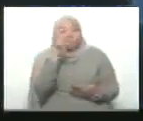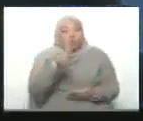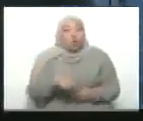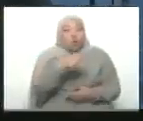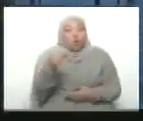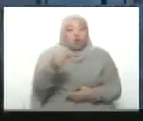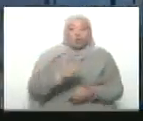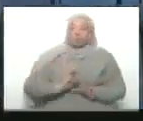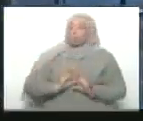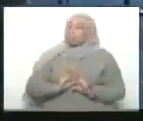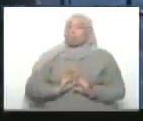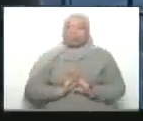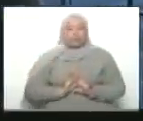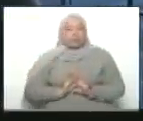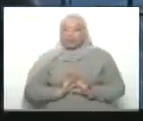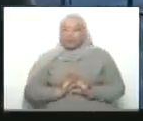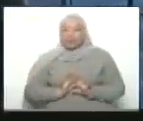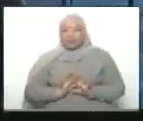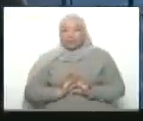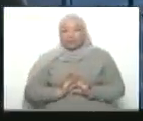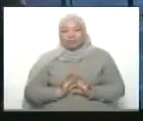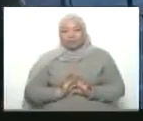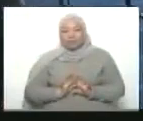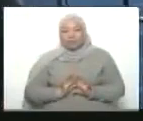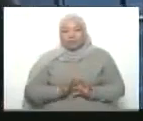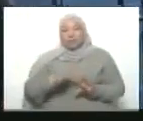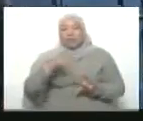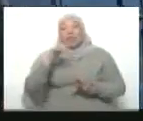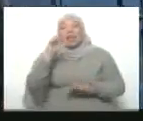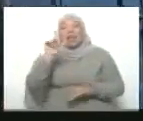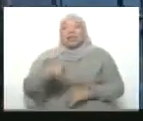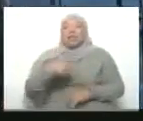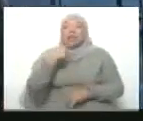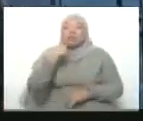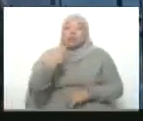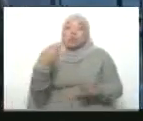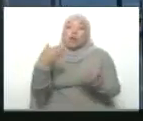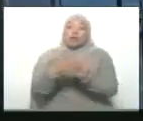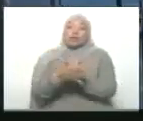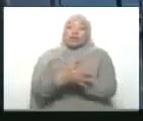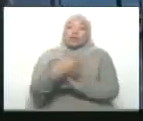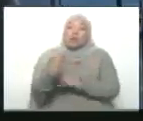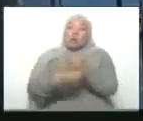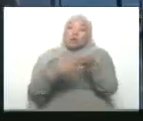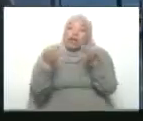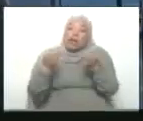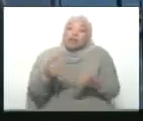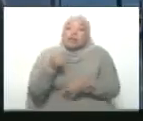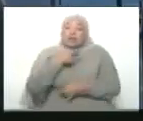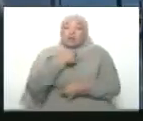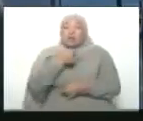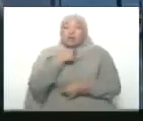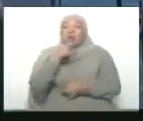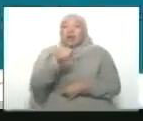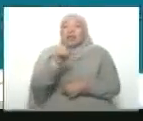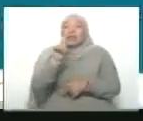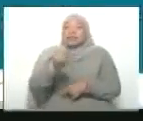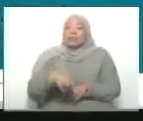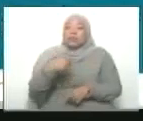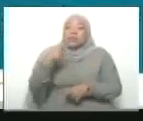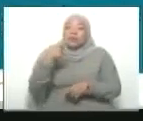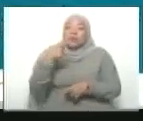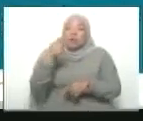hope. Sayyidi al-Rais, awalan ana ashkurak kathiran ala hadhihi ad-da'wa ar-ra'i'a. Correcto. Entonces,